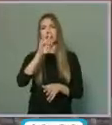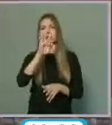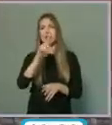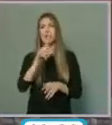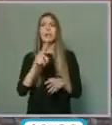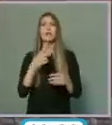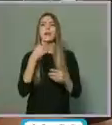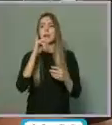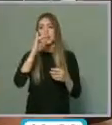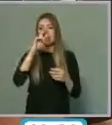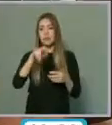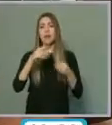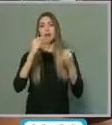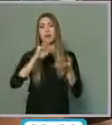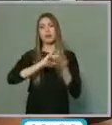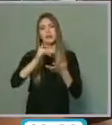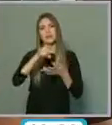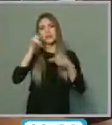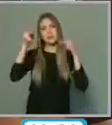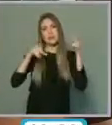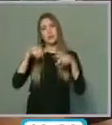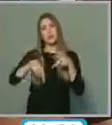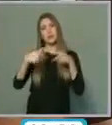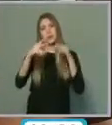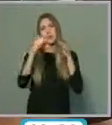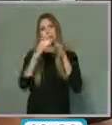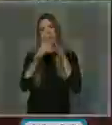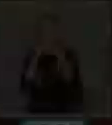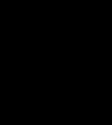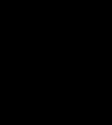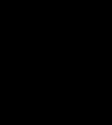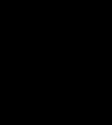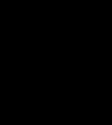Iván, muchísimas gracias por visitarnos, esta es tu casa, mi hermano. Muchas gracias a ustedes, nos vemos acá la próxima semana. Gracias, Iván. Oigan.